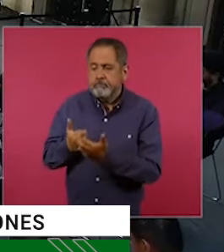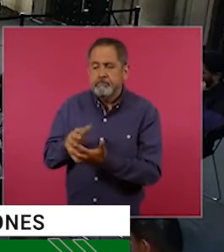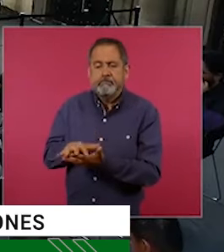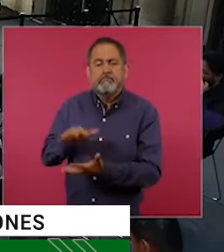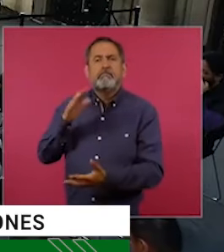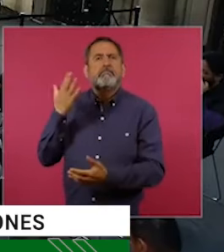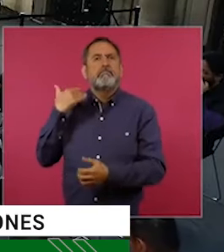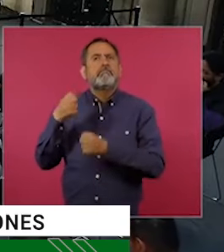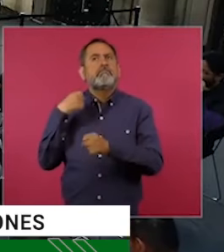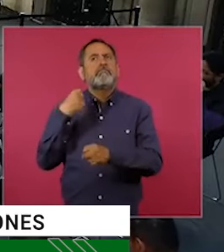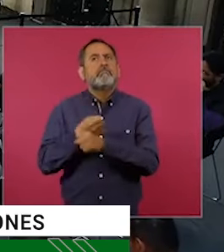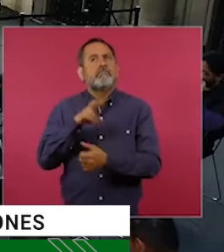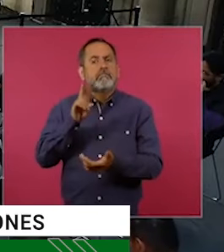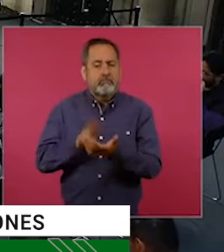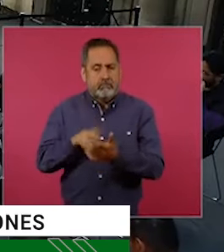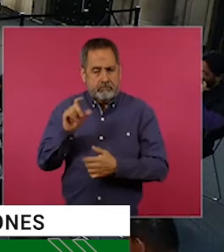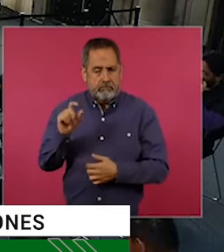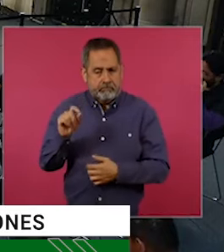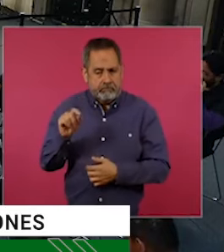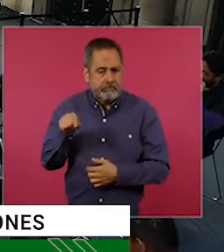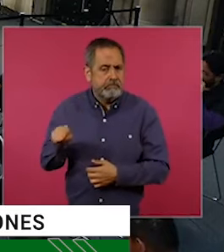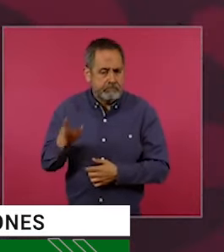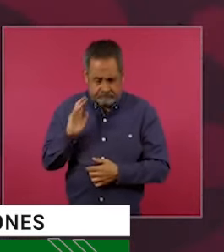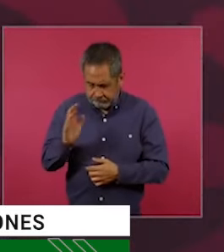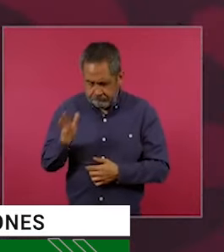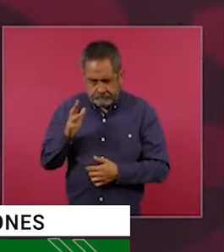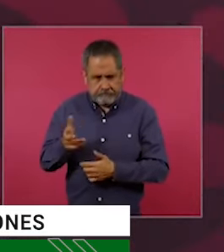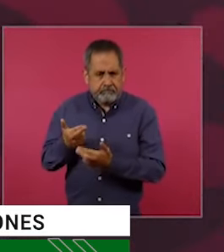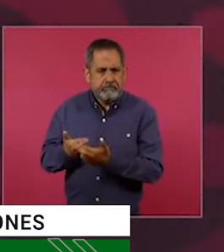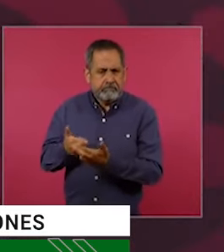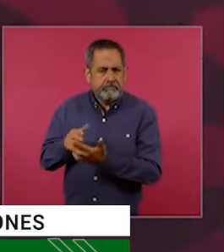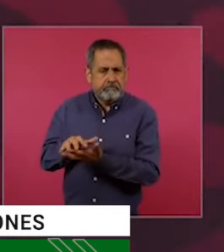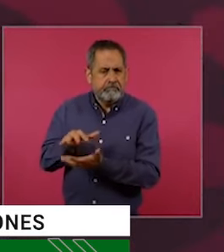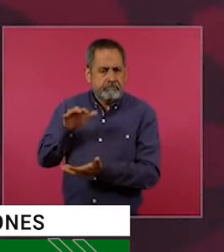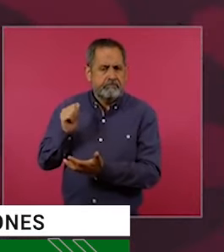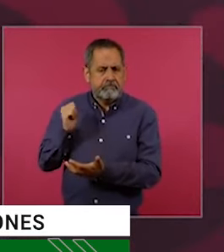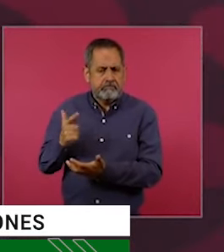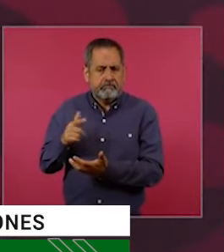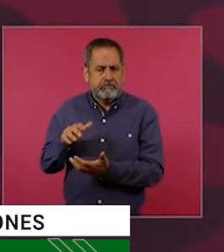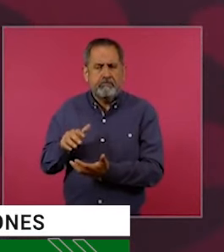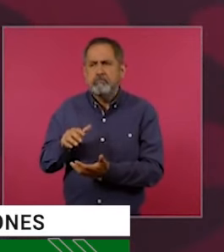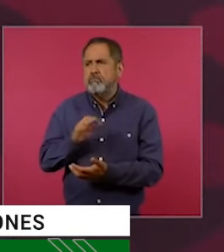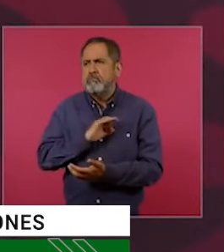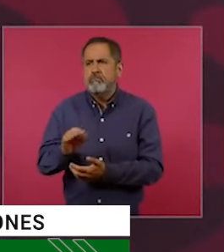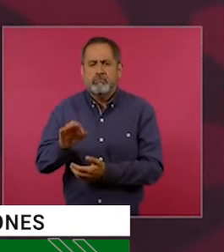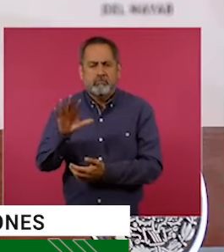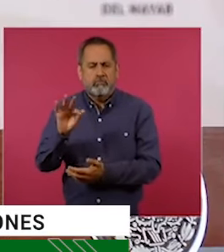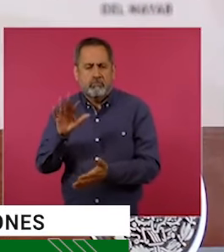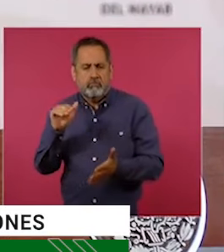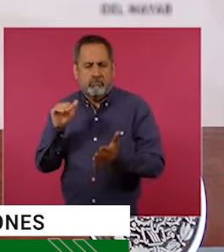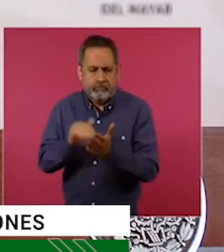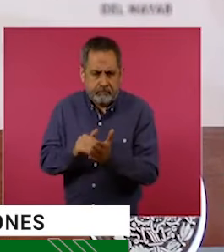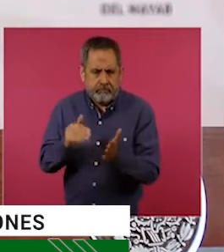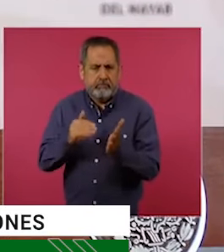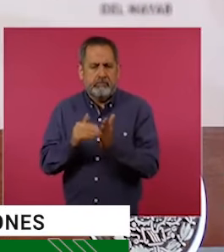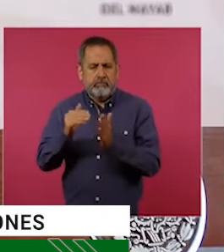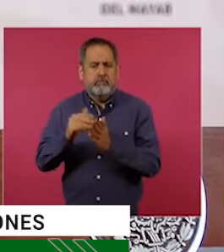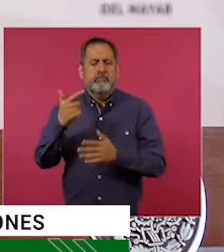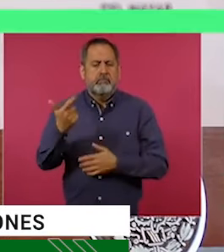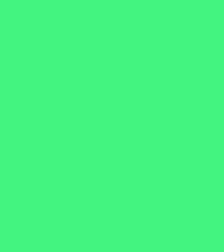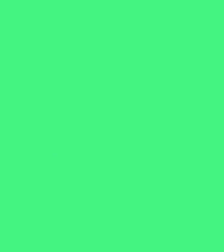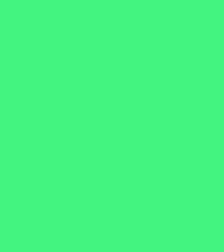el 2020. Ya hay un ahorro de más de 40 mil millones de pesos.